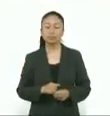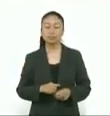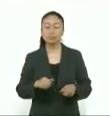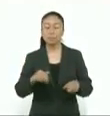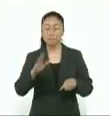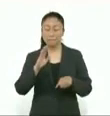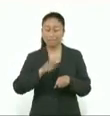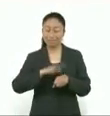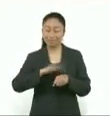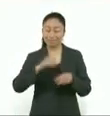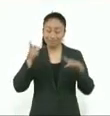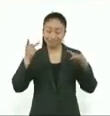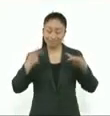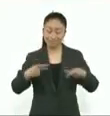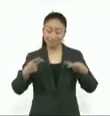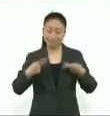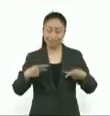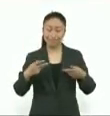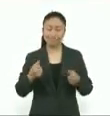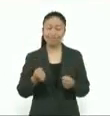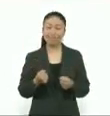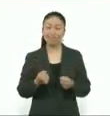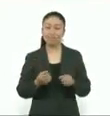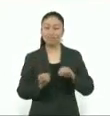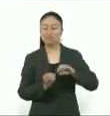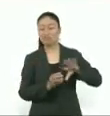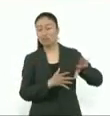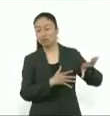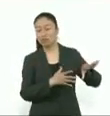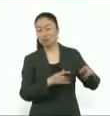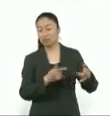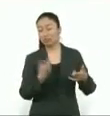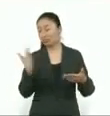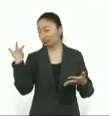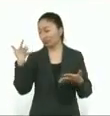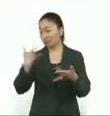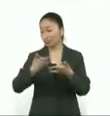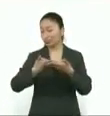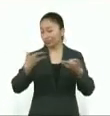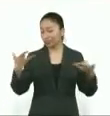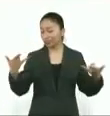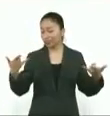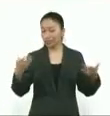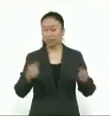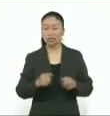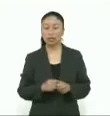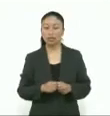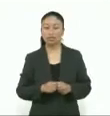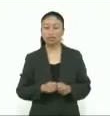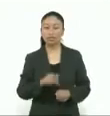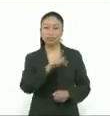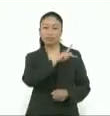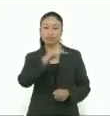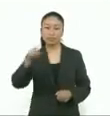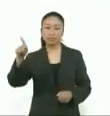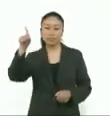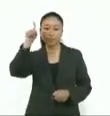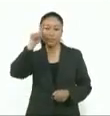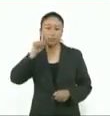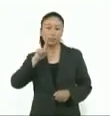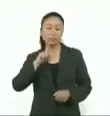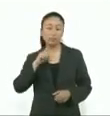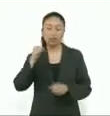olvidados históricamente. A todas nosotras nos toca hacer una realidad la agenda del